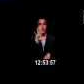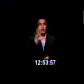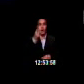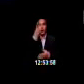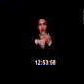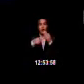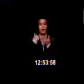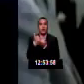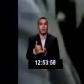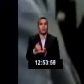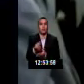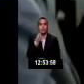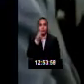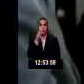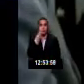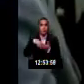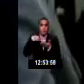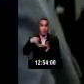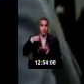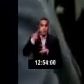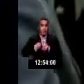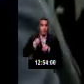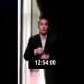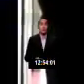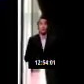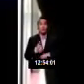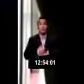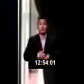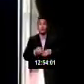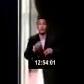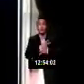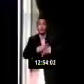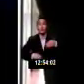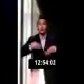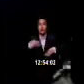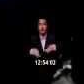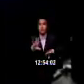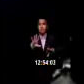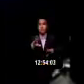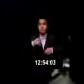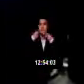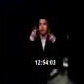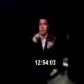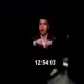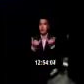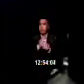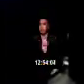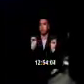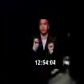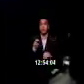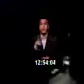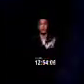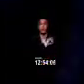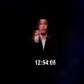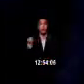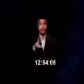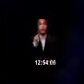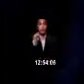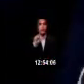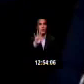954.965 hijos beneficiarios de pensiones alimenticias. Las autoridades del Consejo de la Judicatura evitaron pronunciarse por el momento. Pero el vocal Juan José